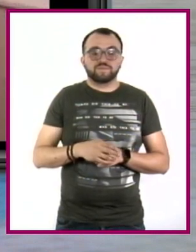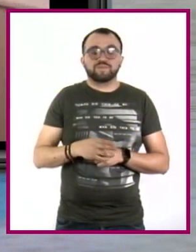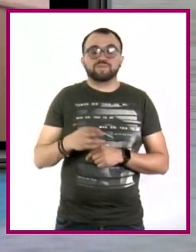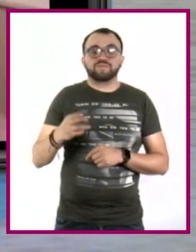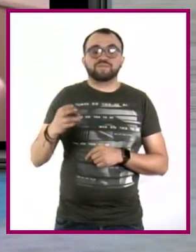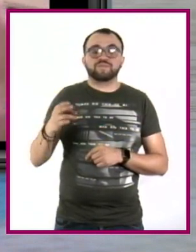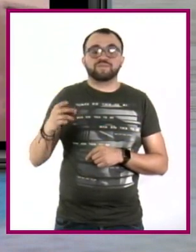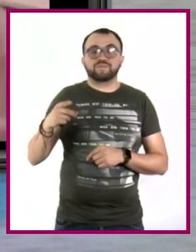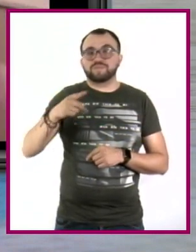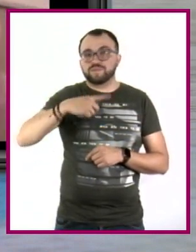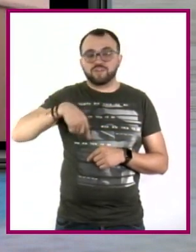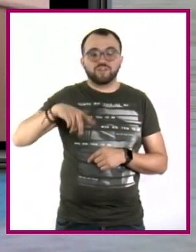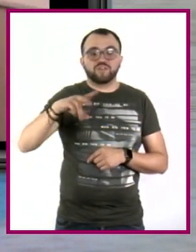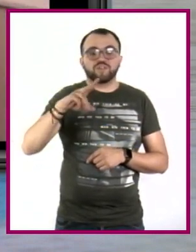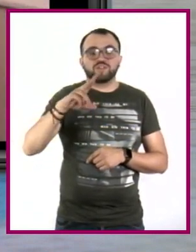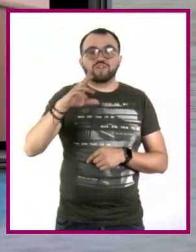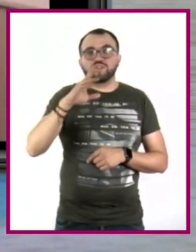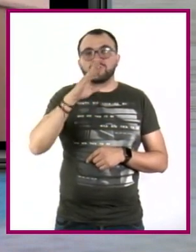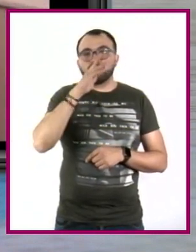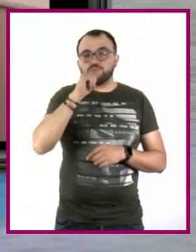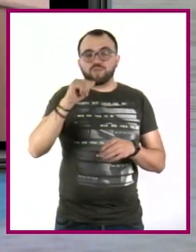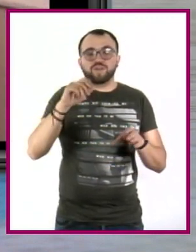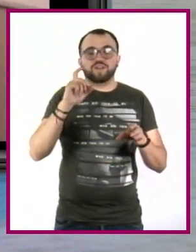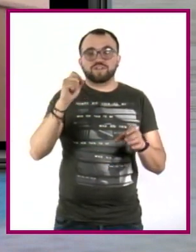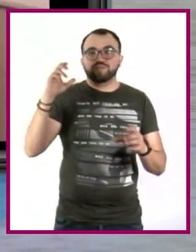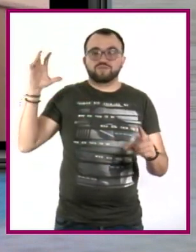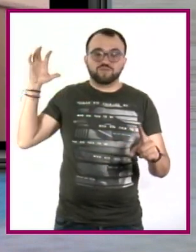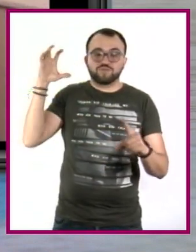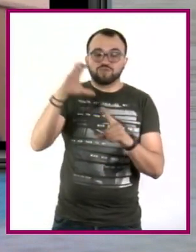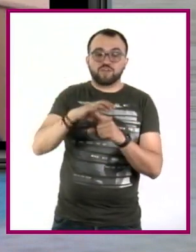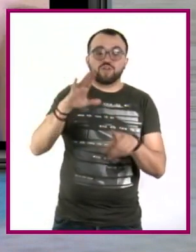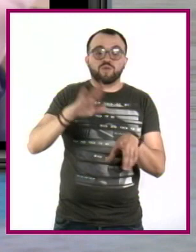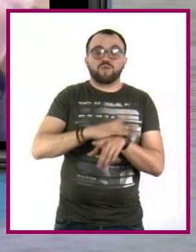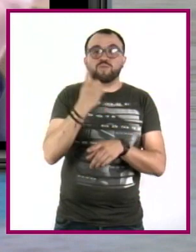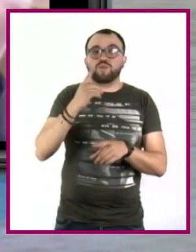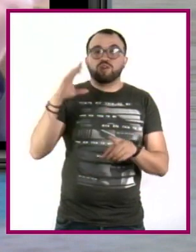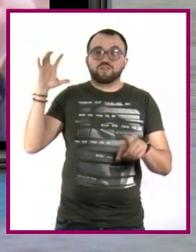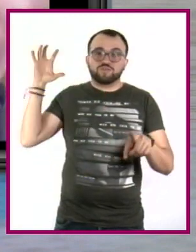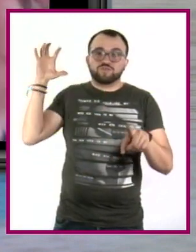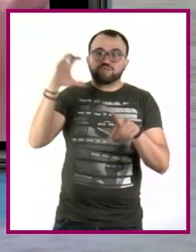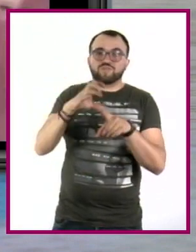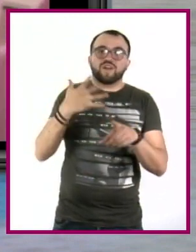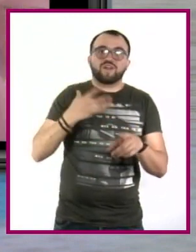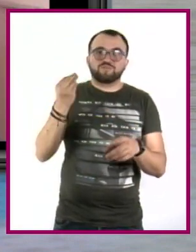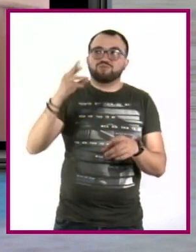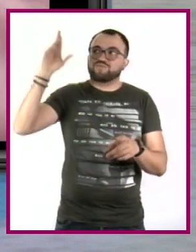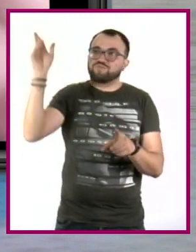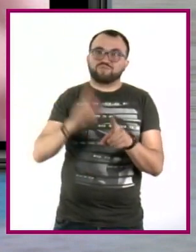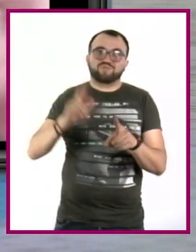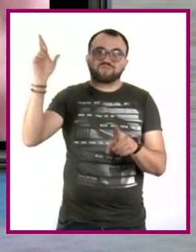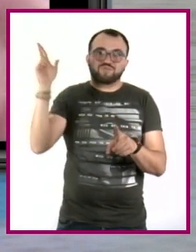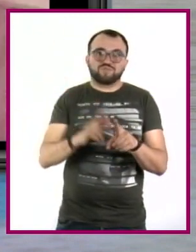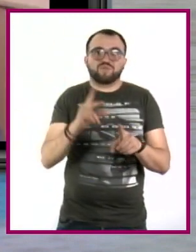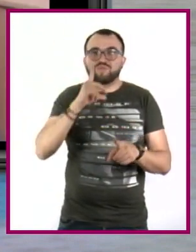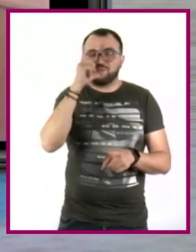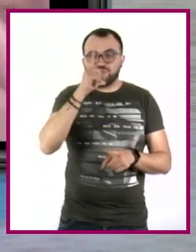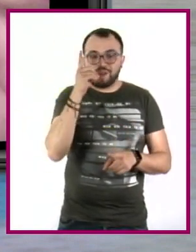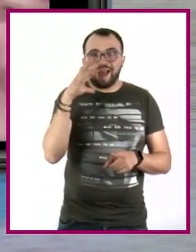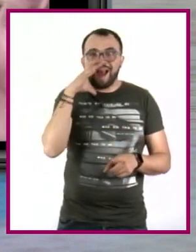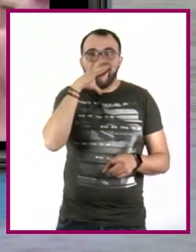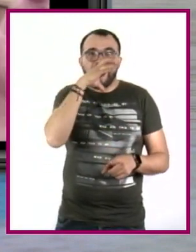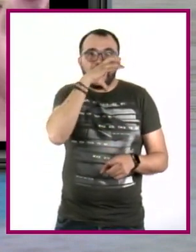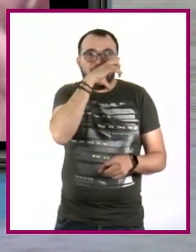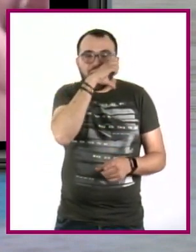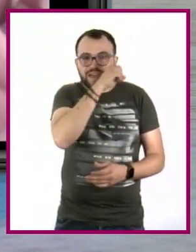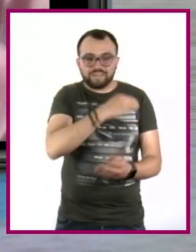Sol, ni medir mientras estamos expuestos al Sol, porque el Sol es un gran emisor de radiación y de luz, sobre todo, que calienta